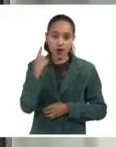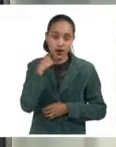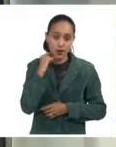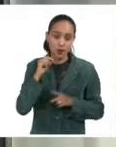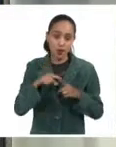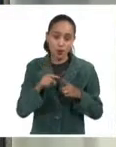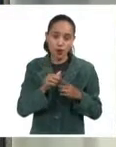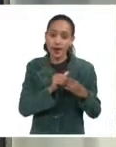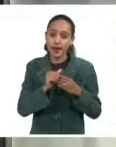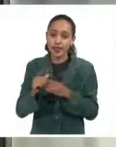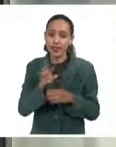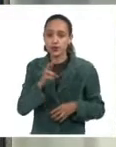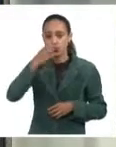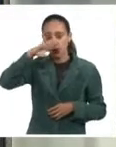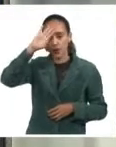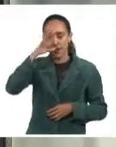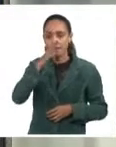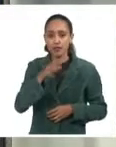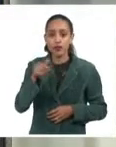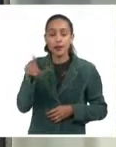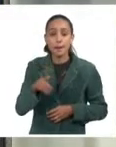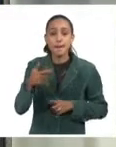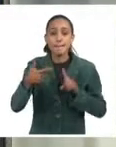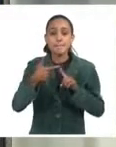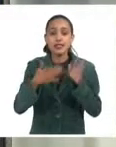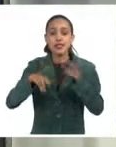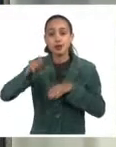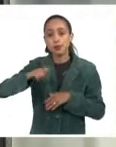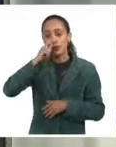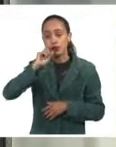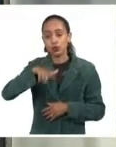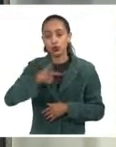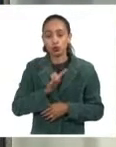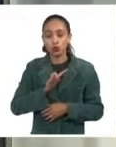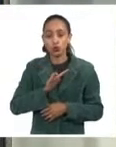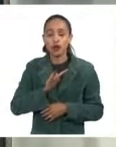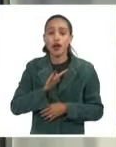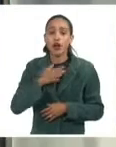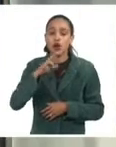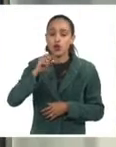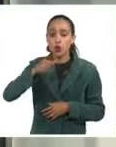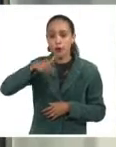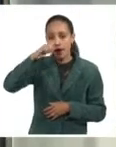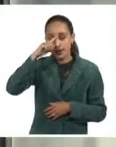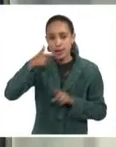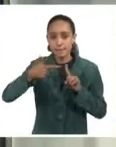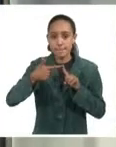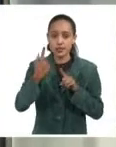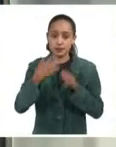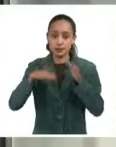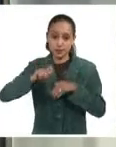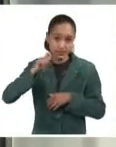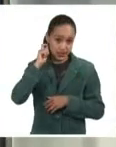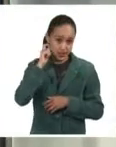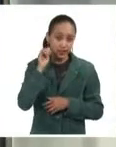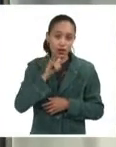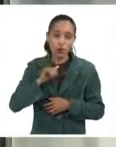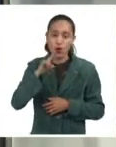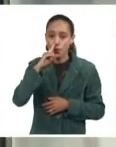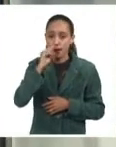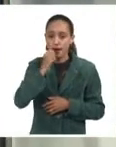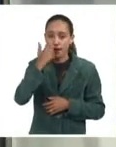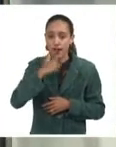Revolución Cubana. Estuvieron presentes el viceministro de Cultura, Fernando Rojas, la vicepresidenta primera de la UNIAC, Marta Bonet, entre otros miembros